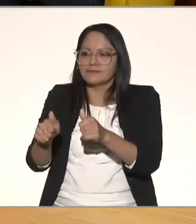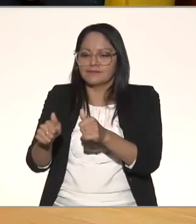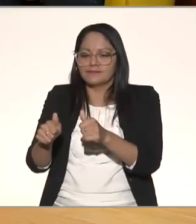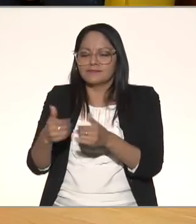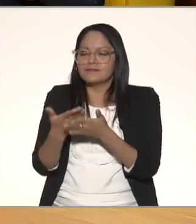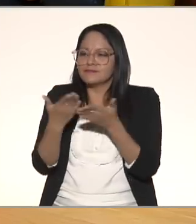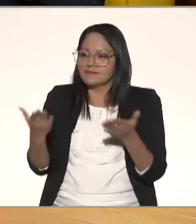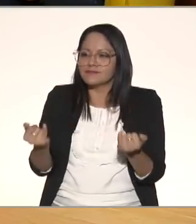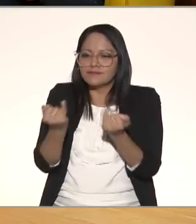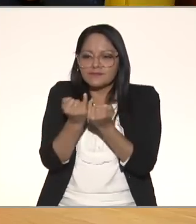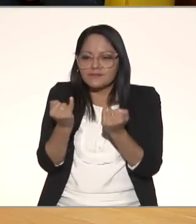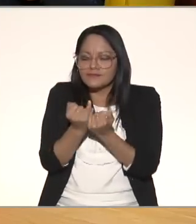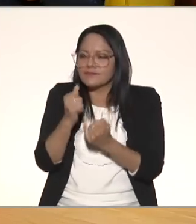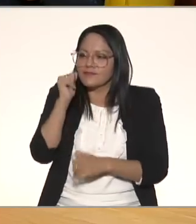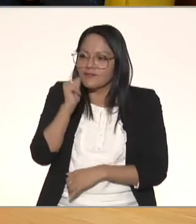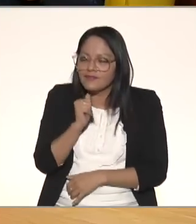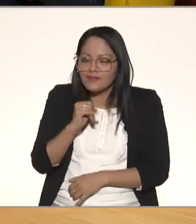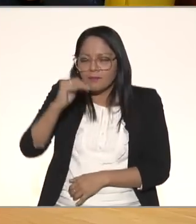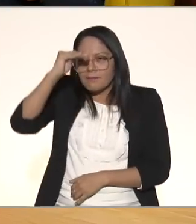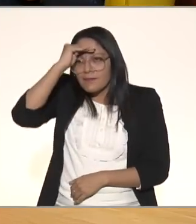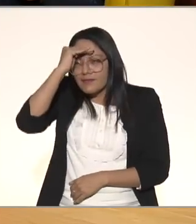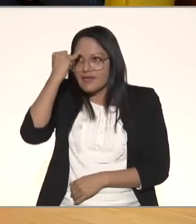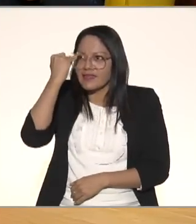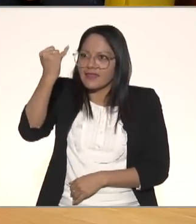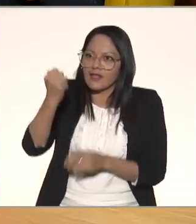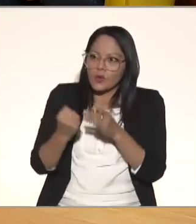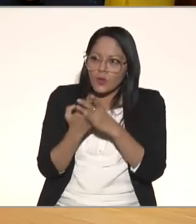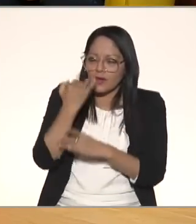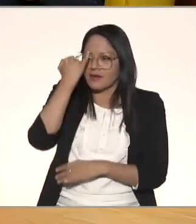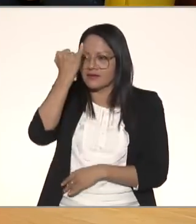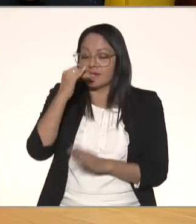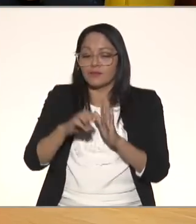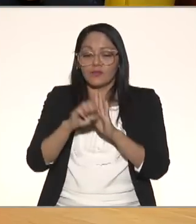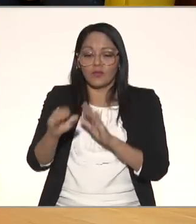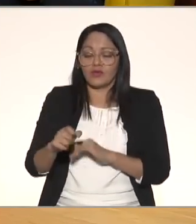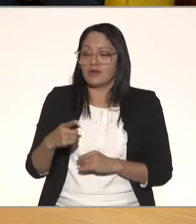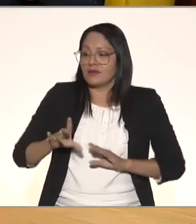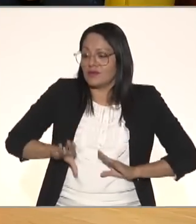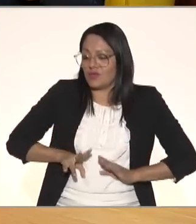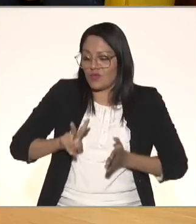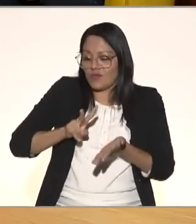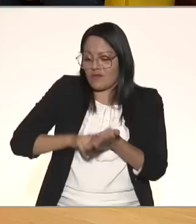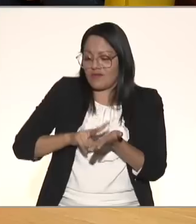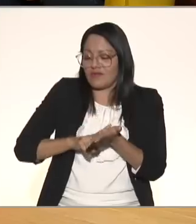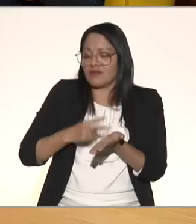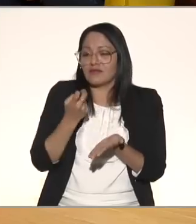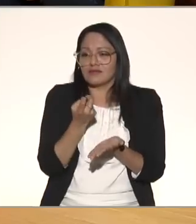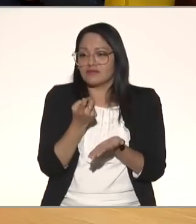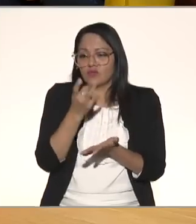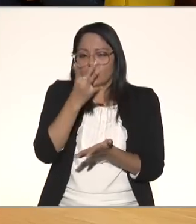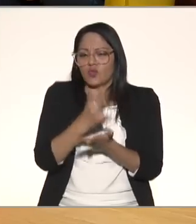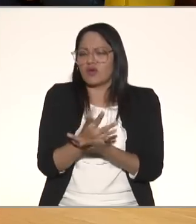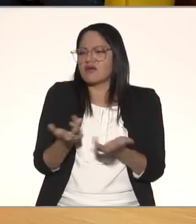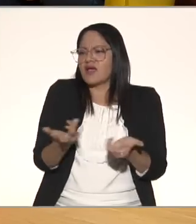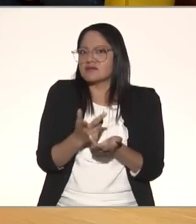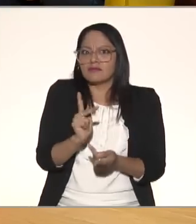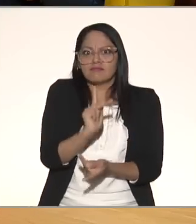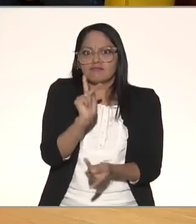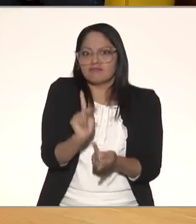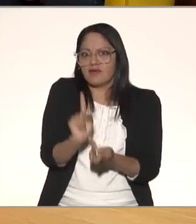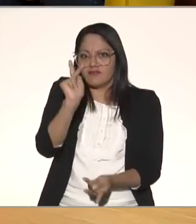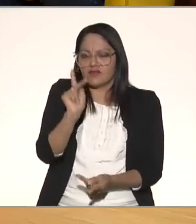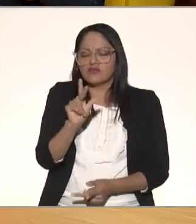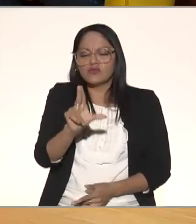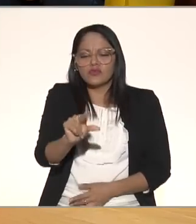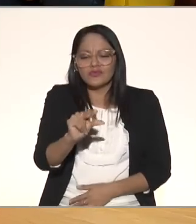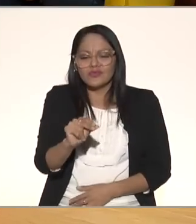y siempre estar reivindicando porque al final del día la práctica de los valores no es un elemento una práctica perfecta es más bien